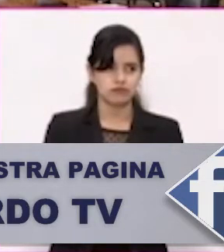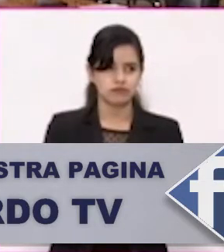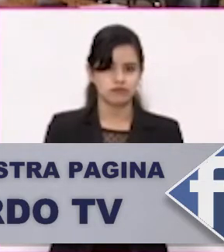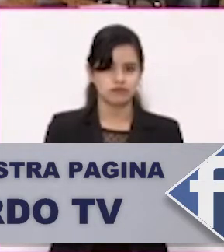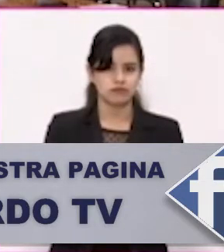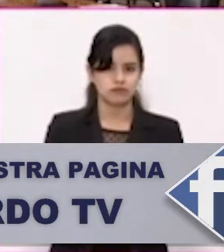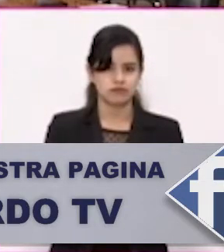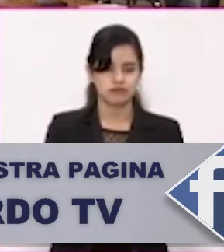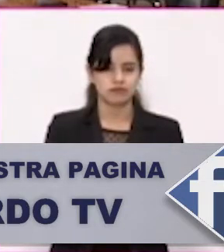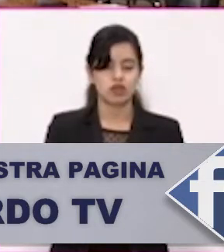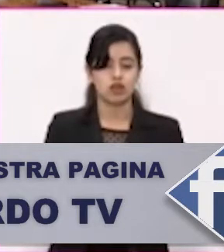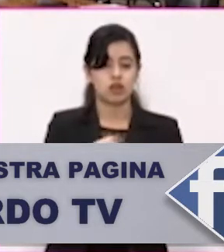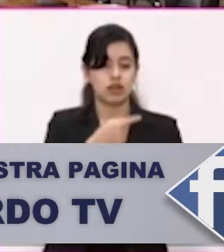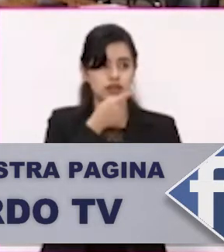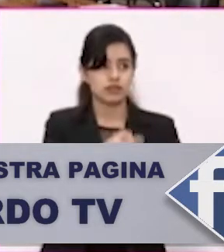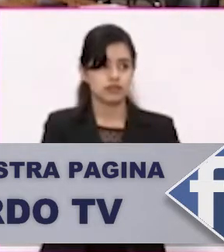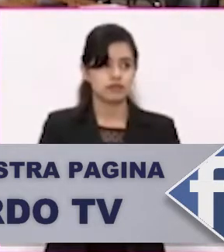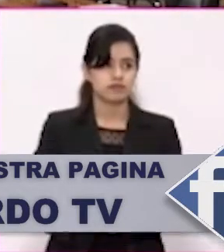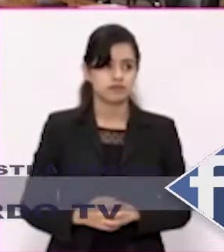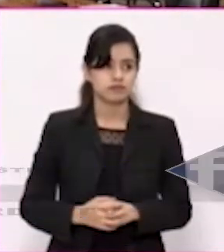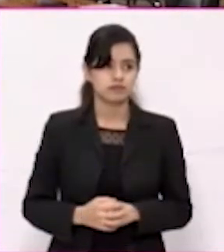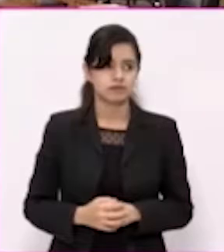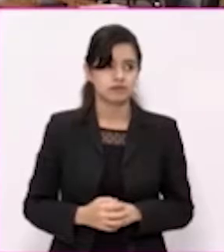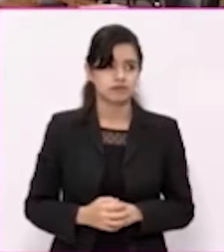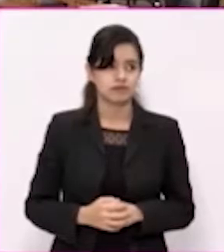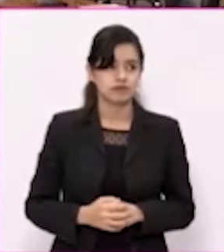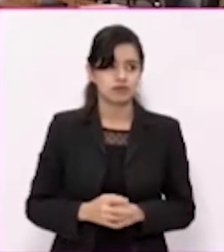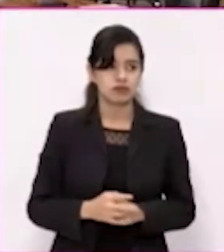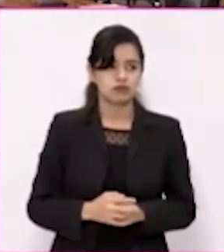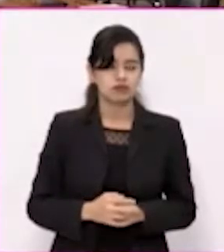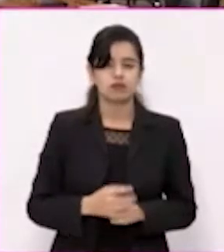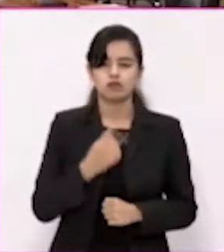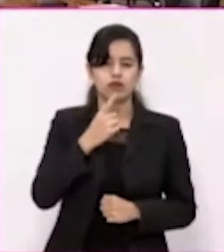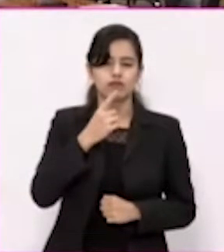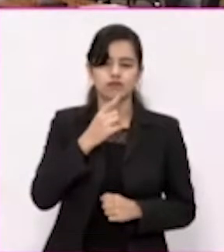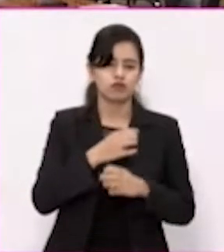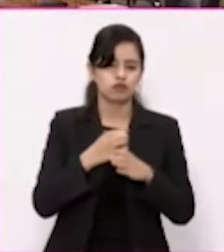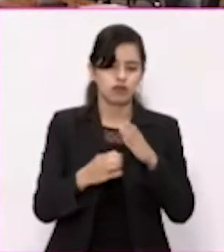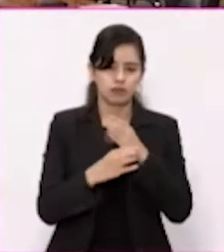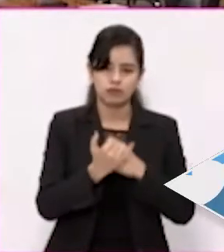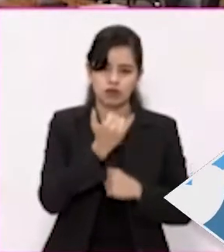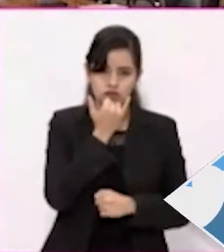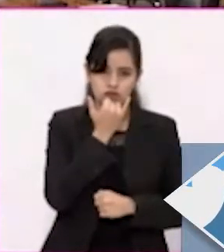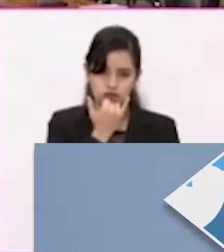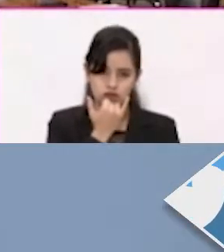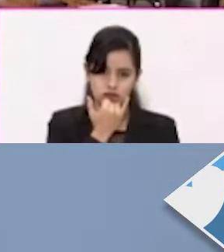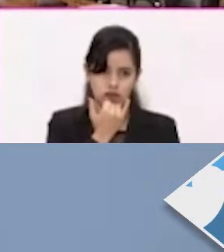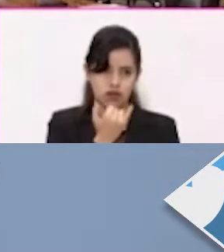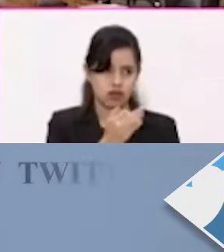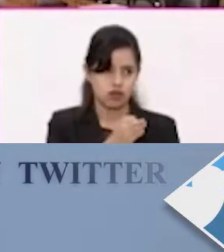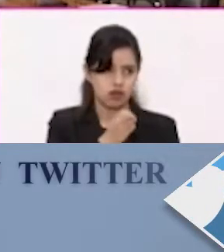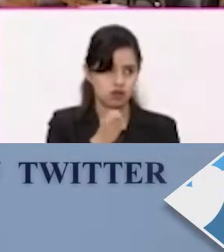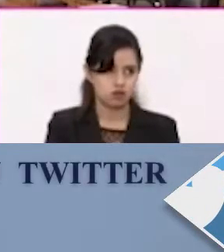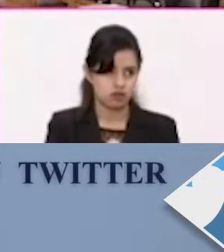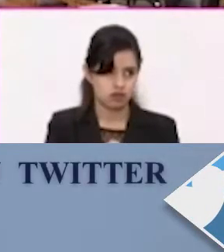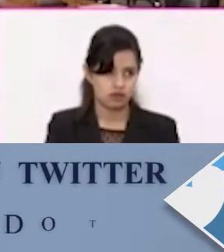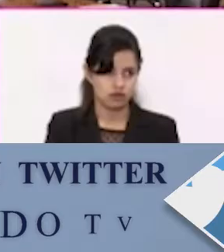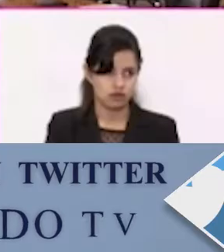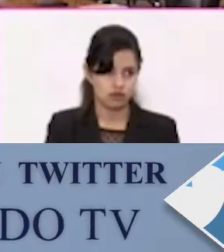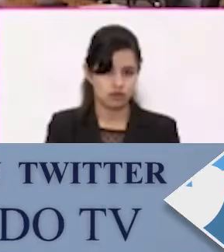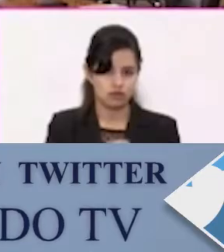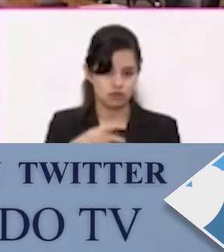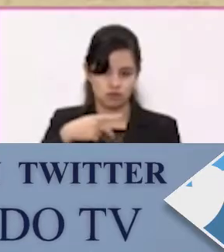Les decía yo, la violencia de género… Solo una cosa, perdón, estamos en una moción, es precisamente para garantizar el